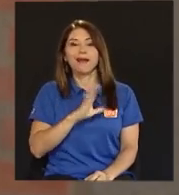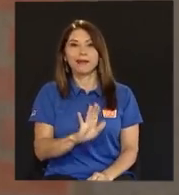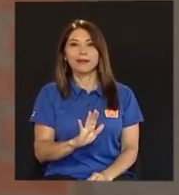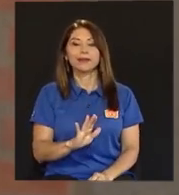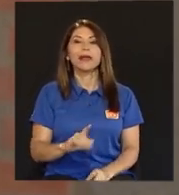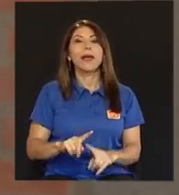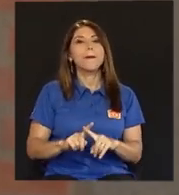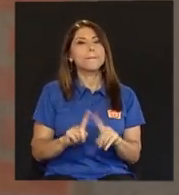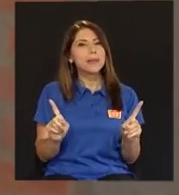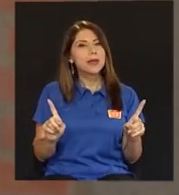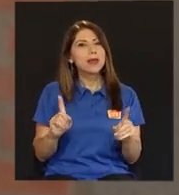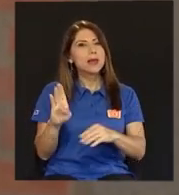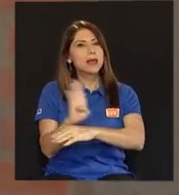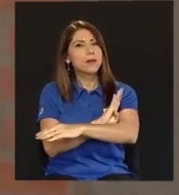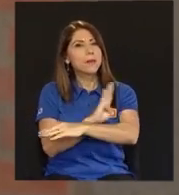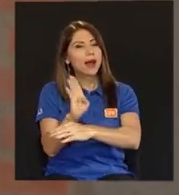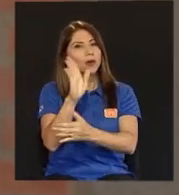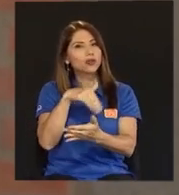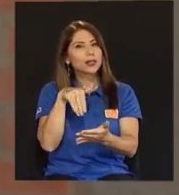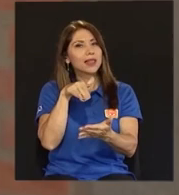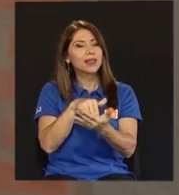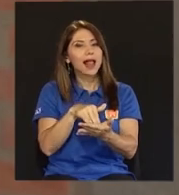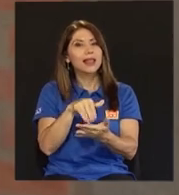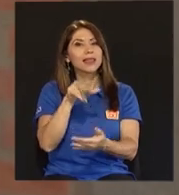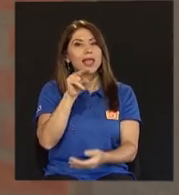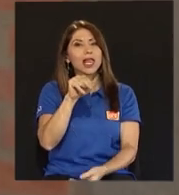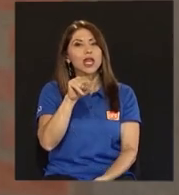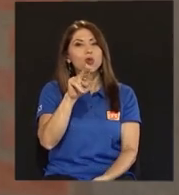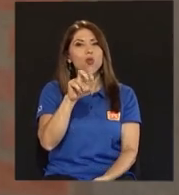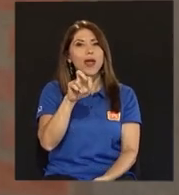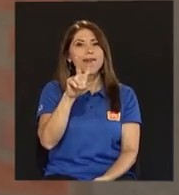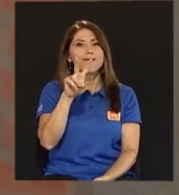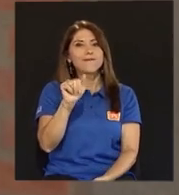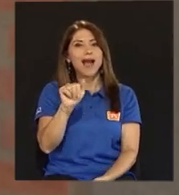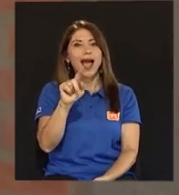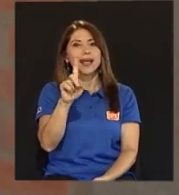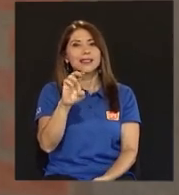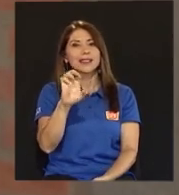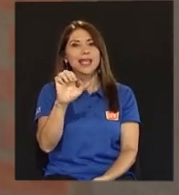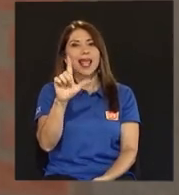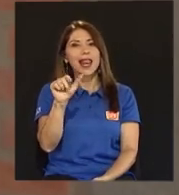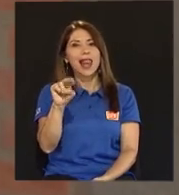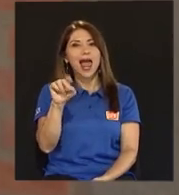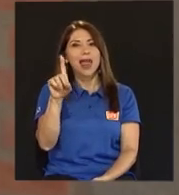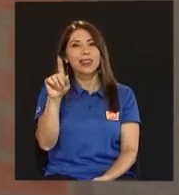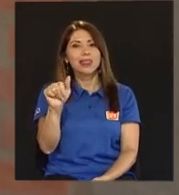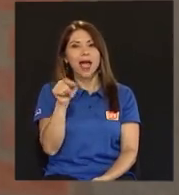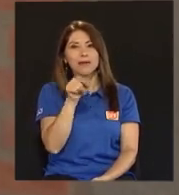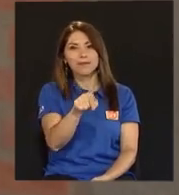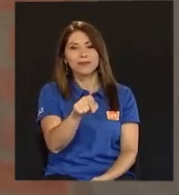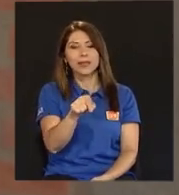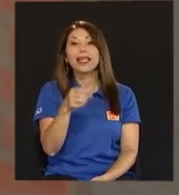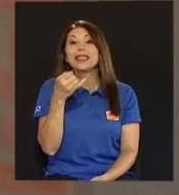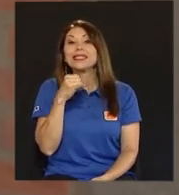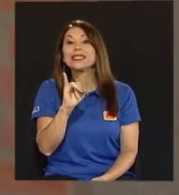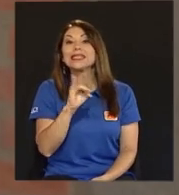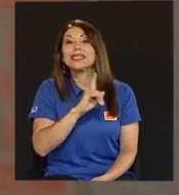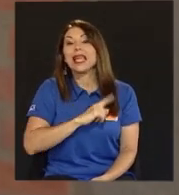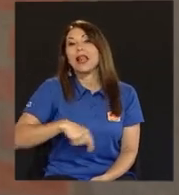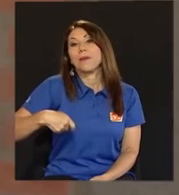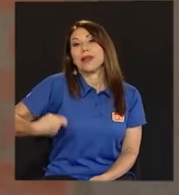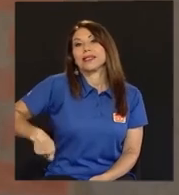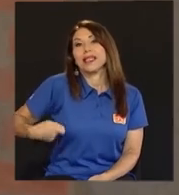yo no entiendo mal, el Banco Central de Nueva Zelanda, si el presidente del Banco Central, que posiblemente